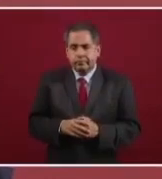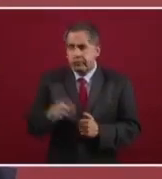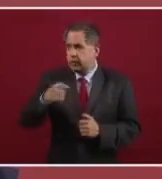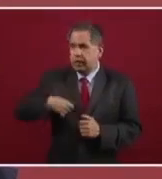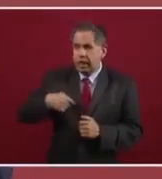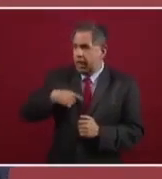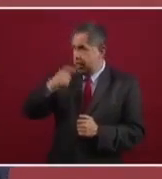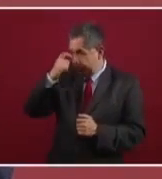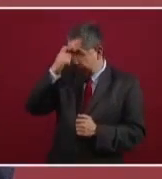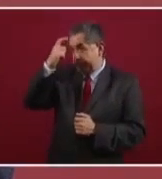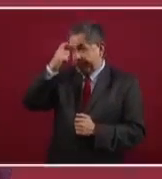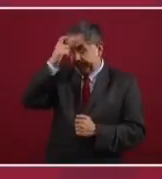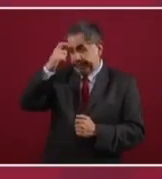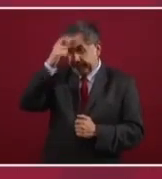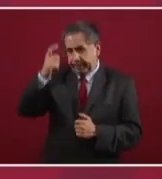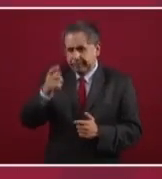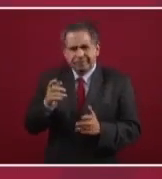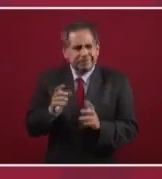inventamos nada,